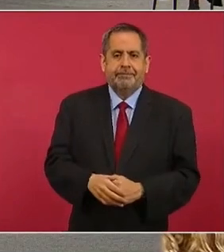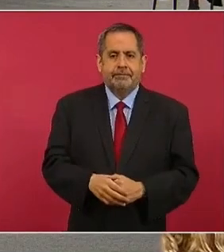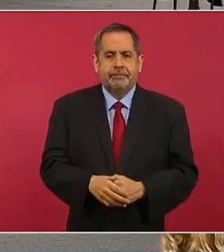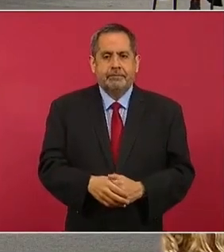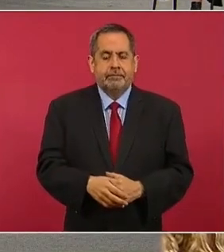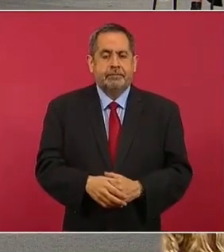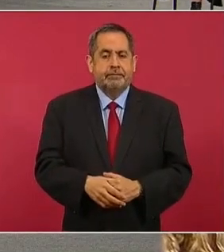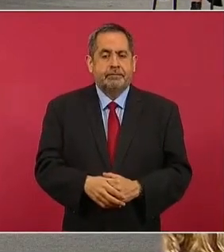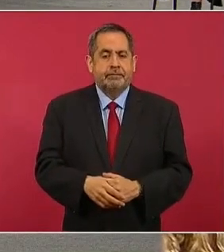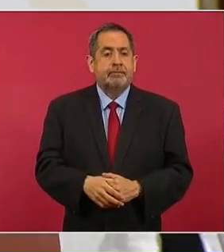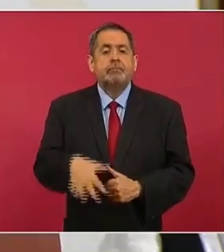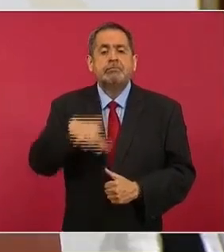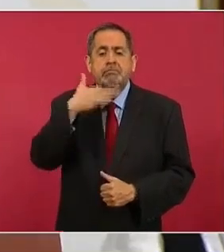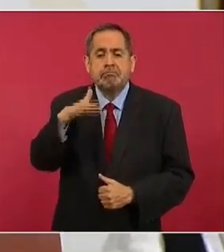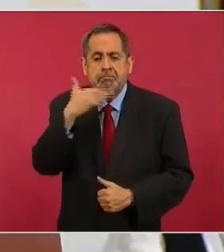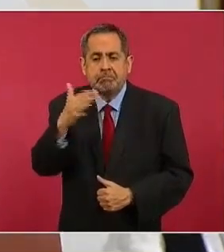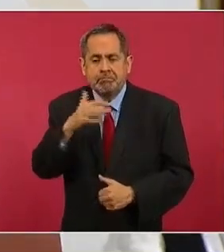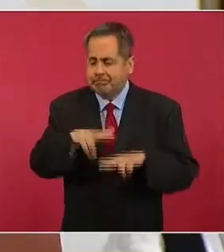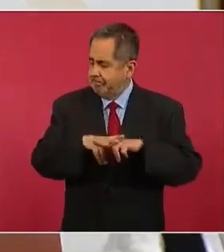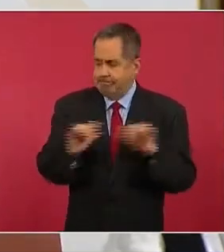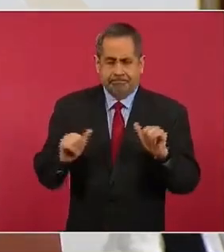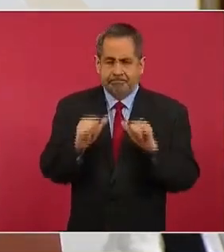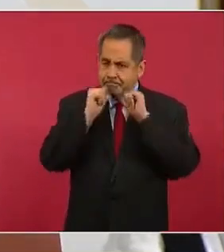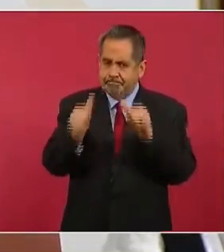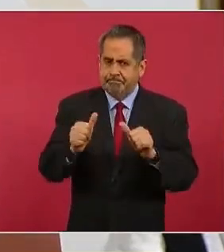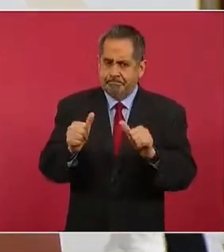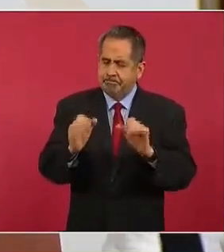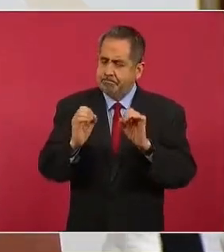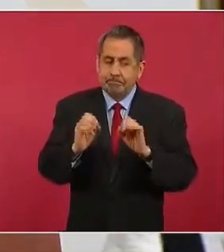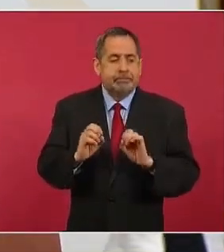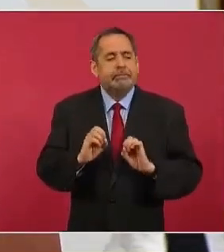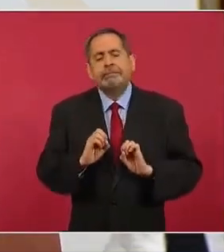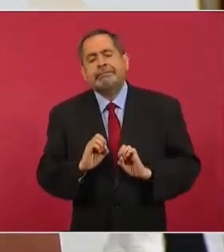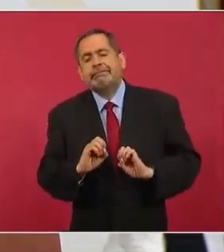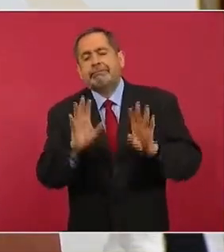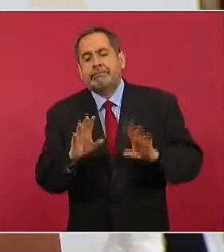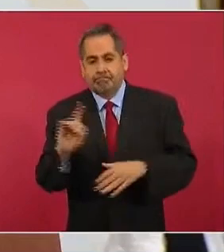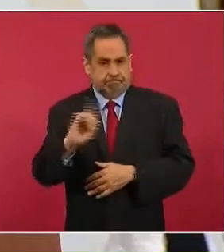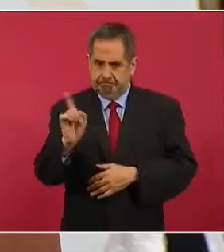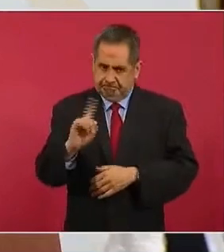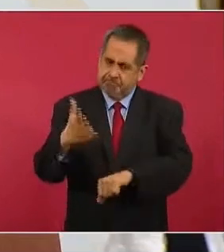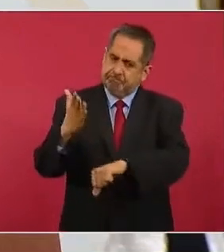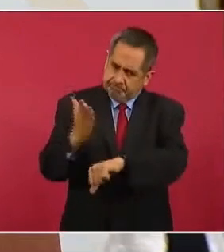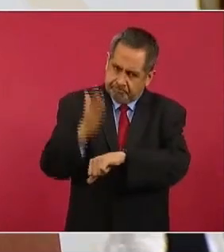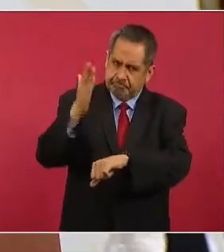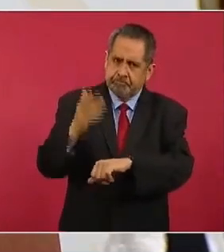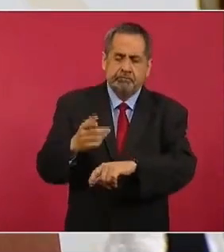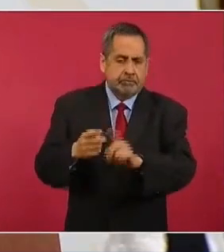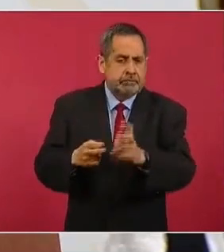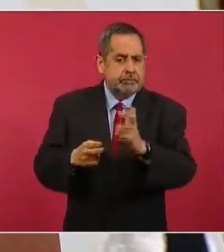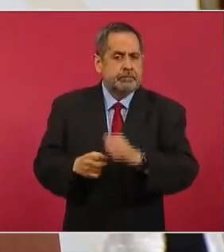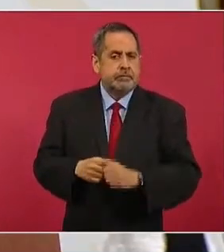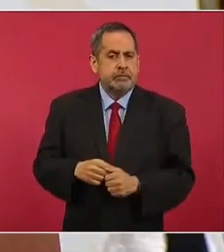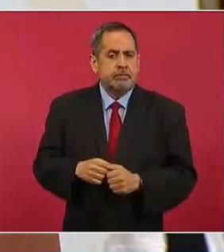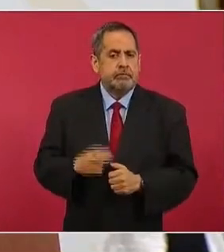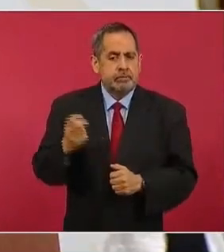Cero corrupción, cero impunidad. Por eso es